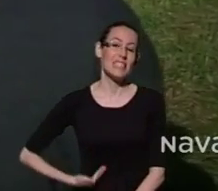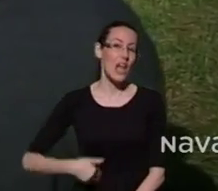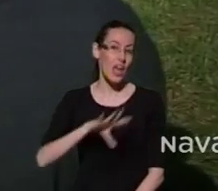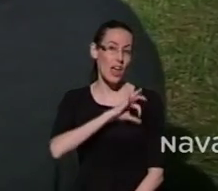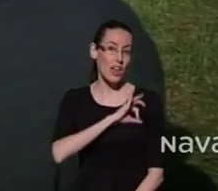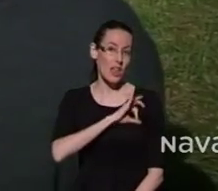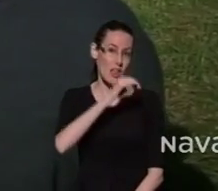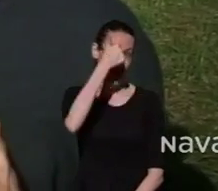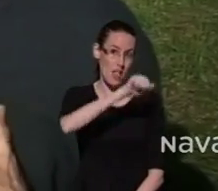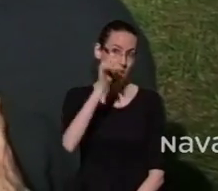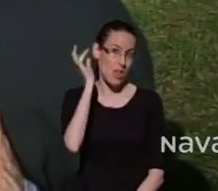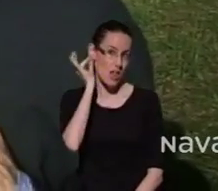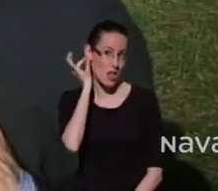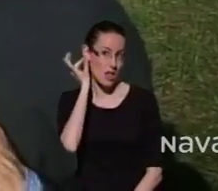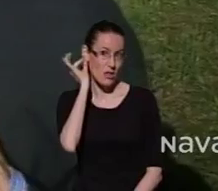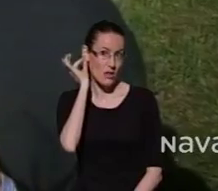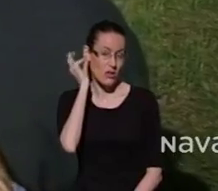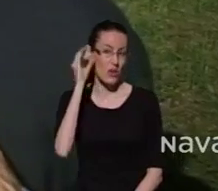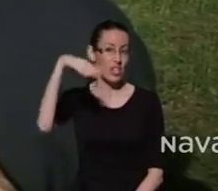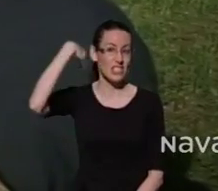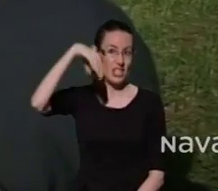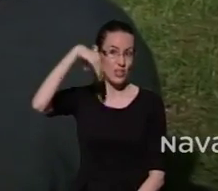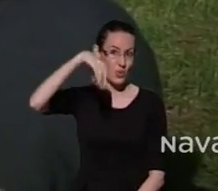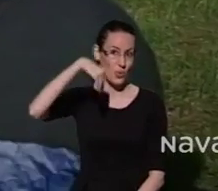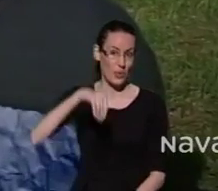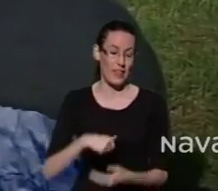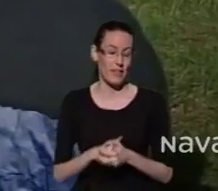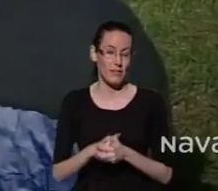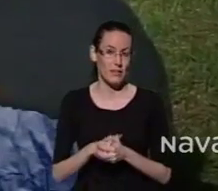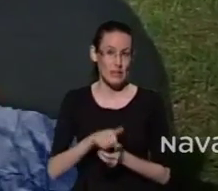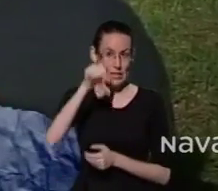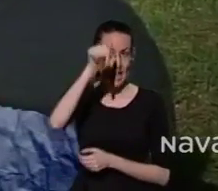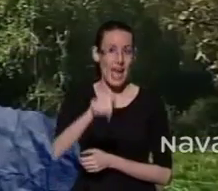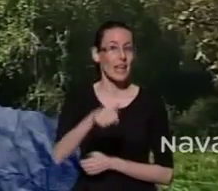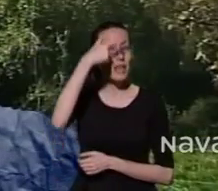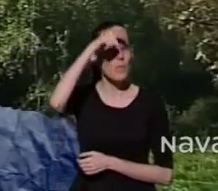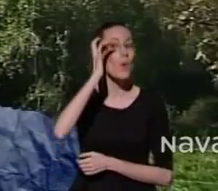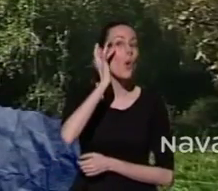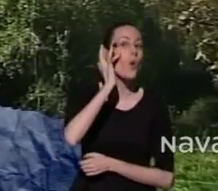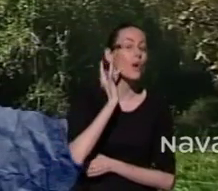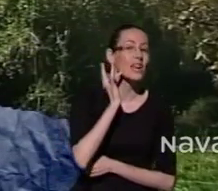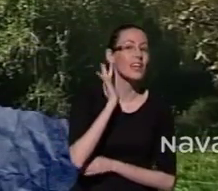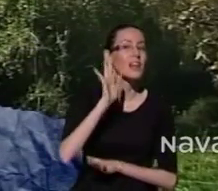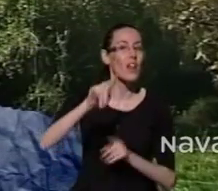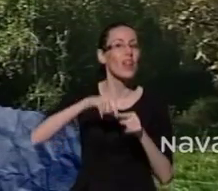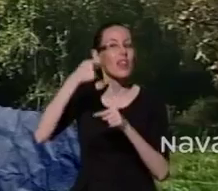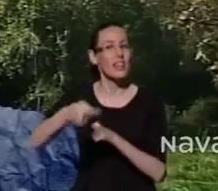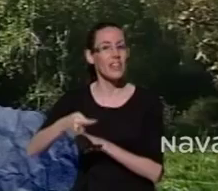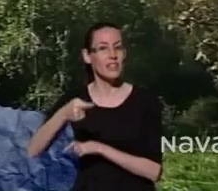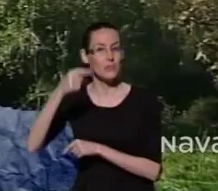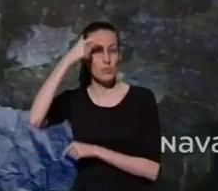la iglesia primera de Zumbilla y de la otra también, cuando ya se hizo. Pero esta fue la primera, que es la iglesia de